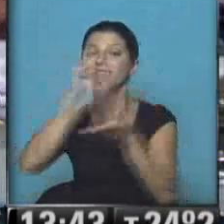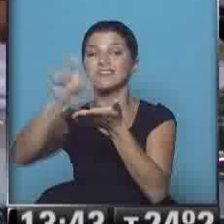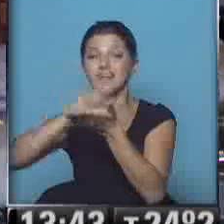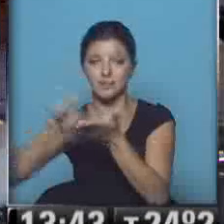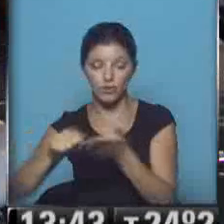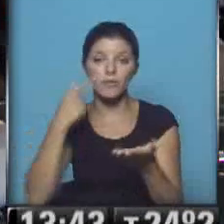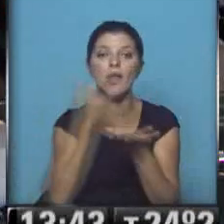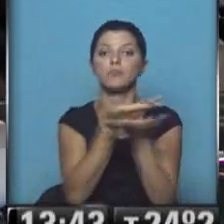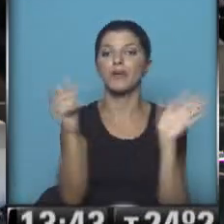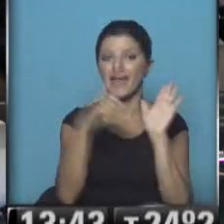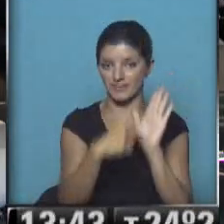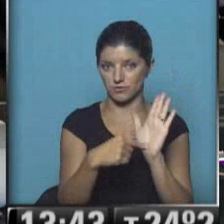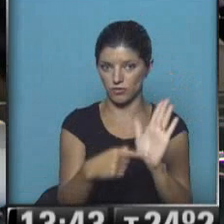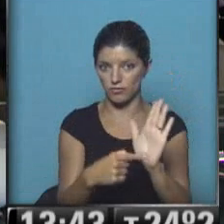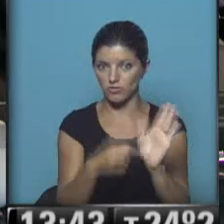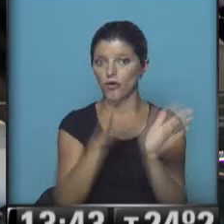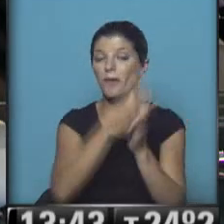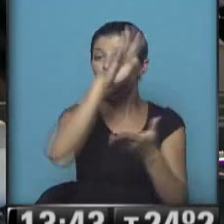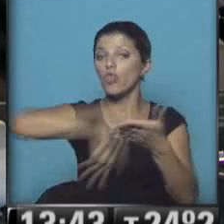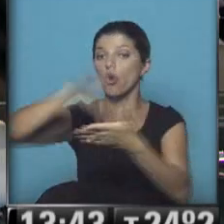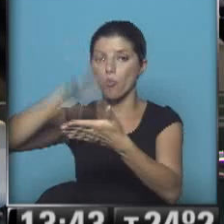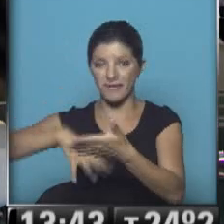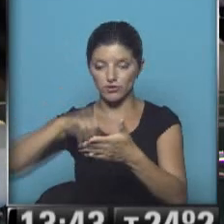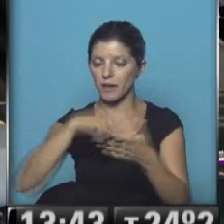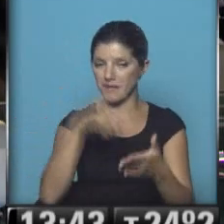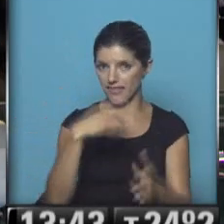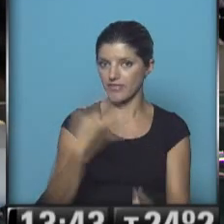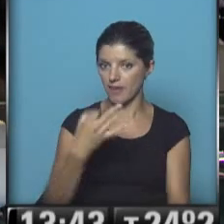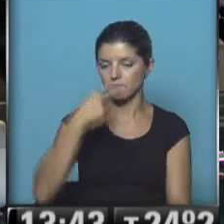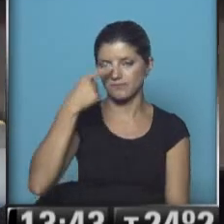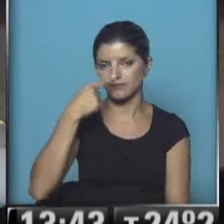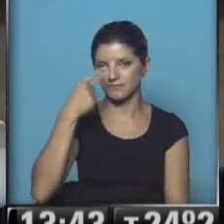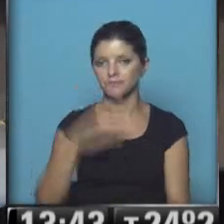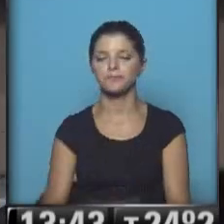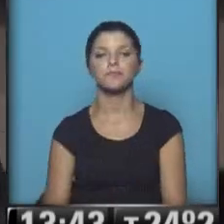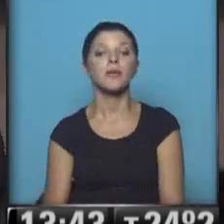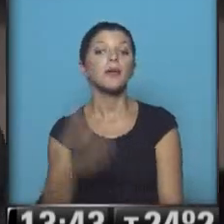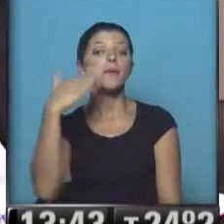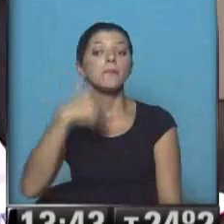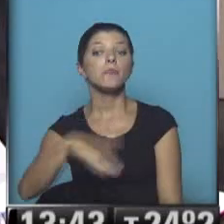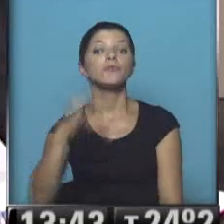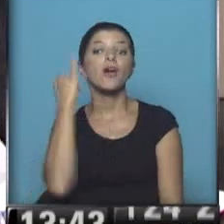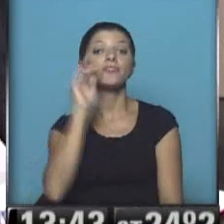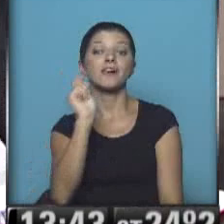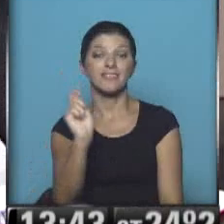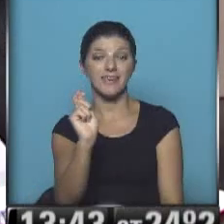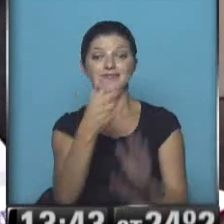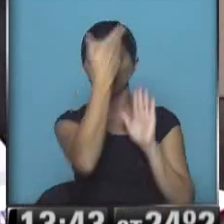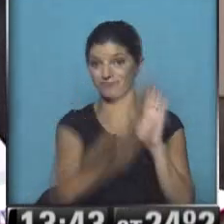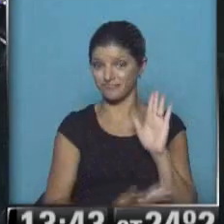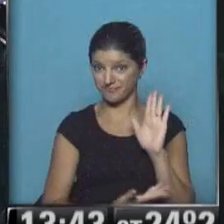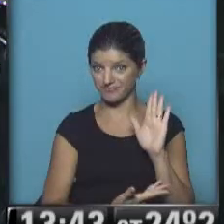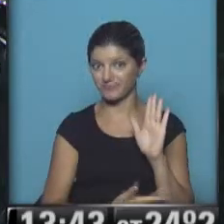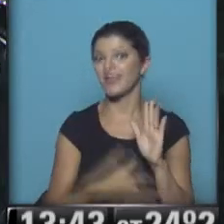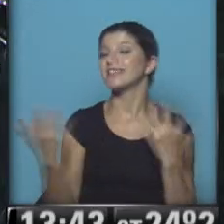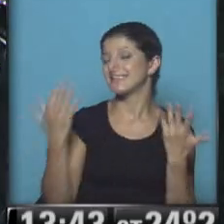libros de documentos que es realmente muy interesante Bueno vamos a ver la resolución de de la incógnita